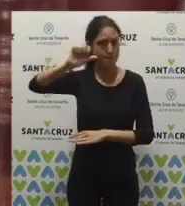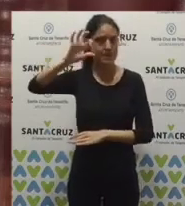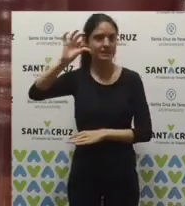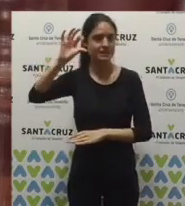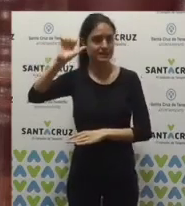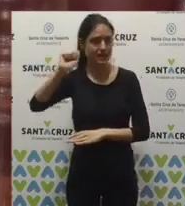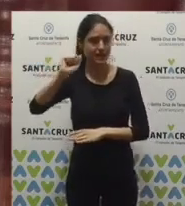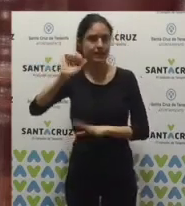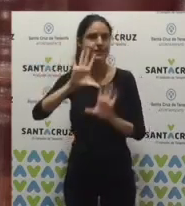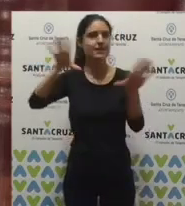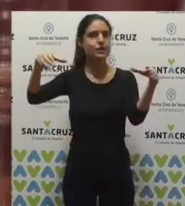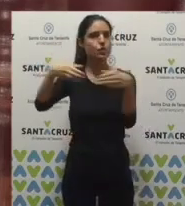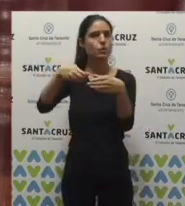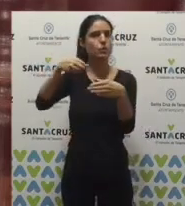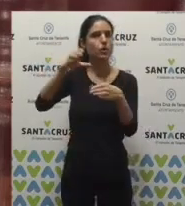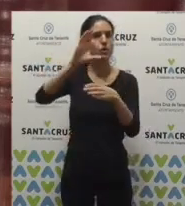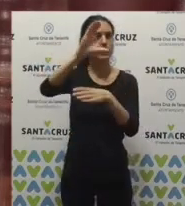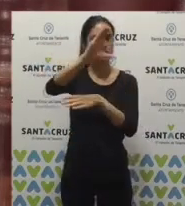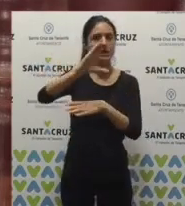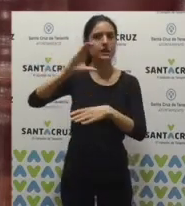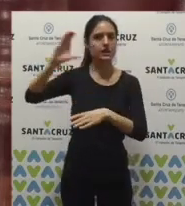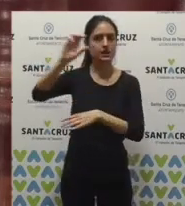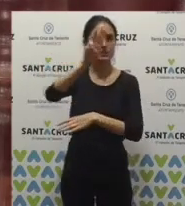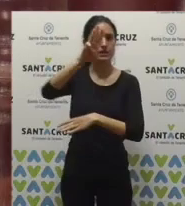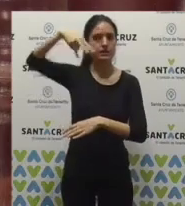la estructura económica y el empleo